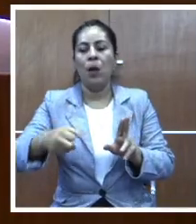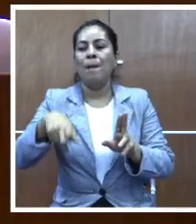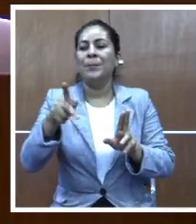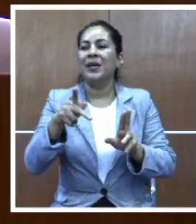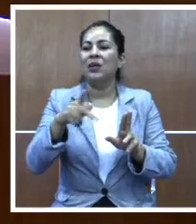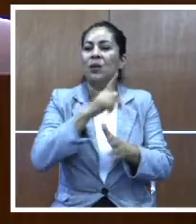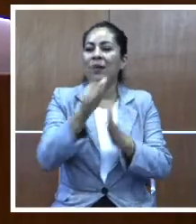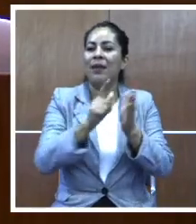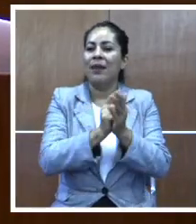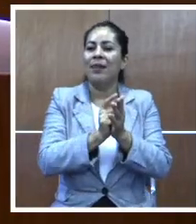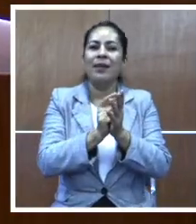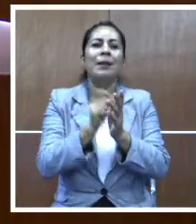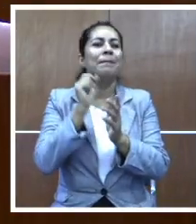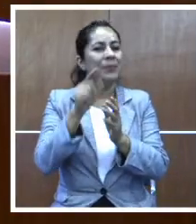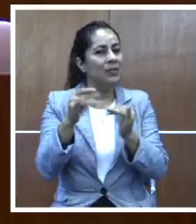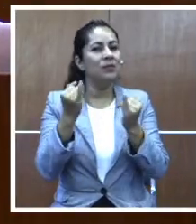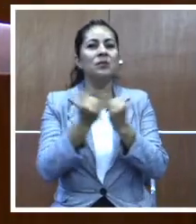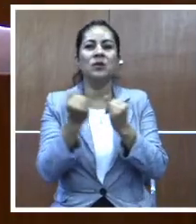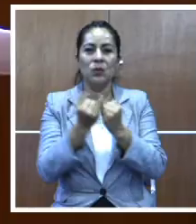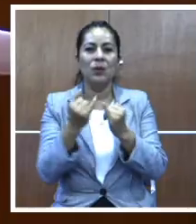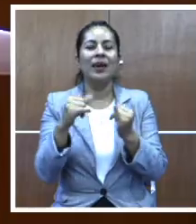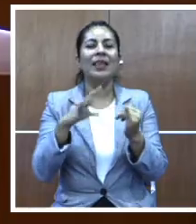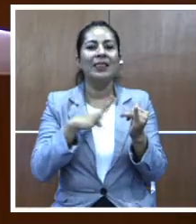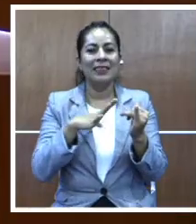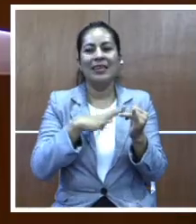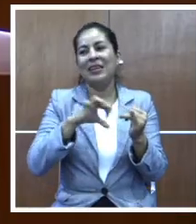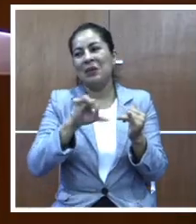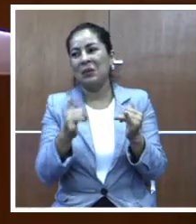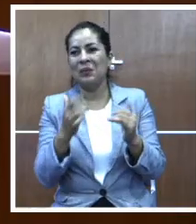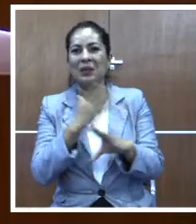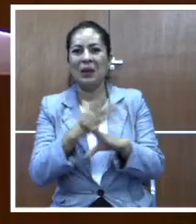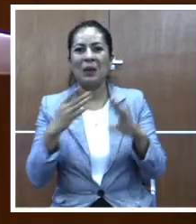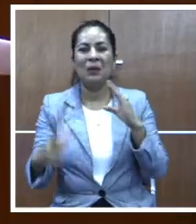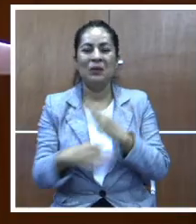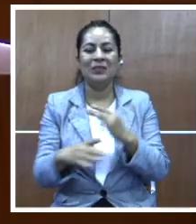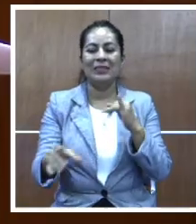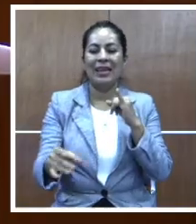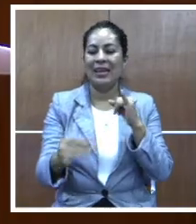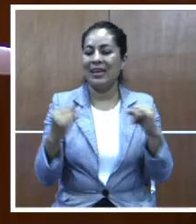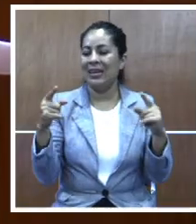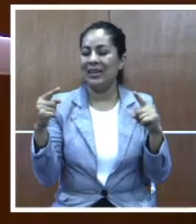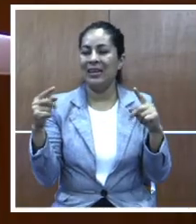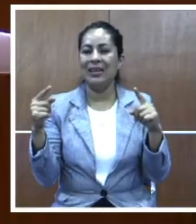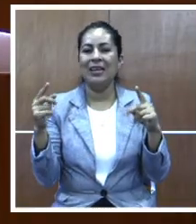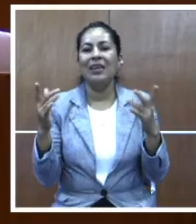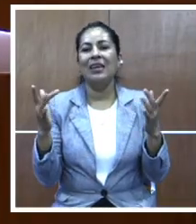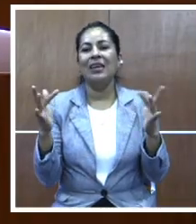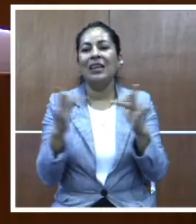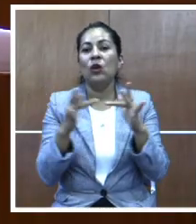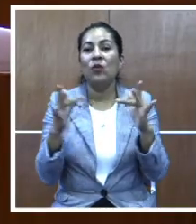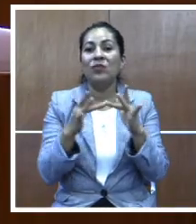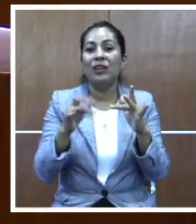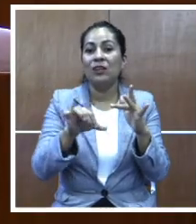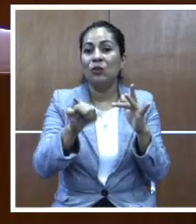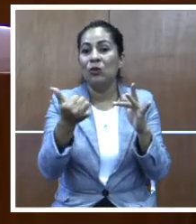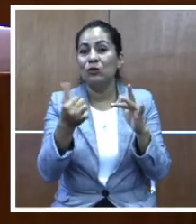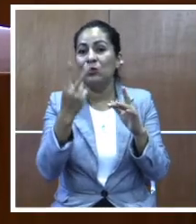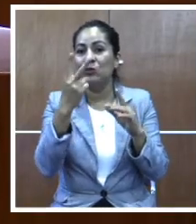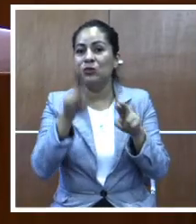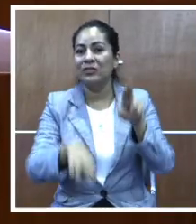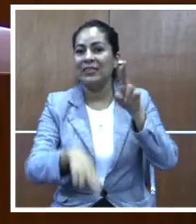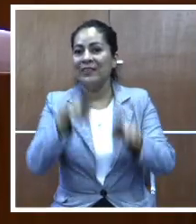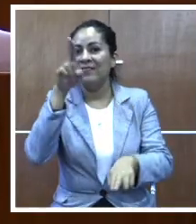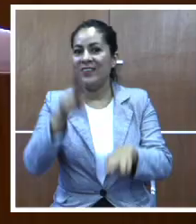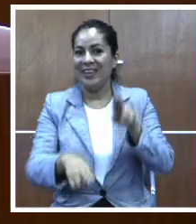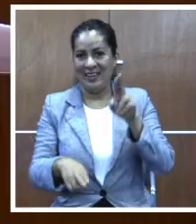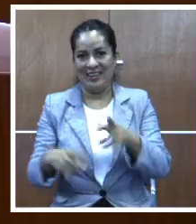soberanía legislativa también tiene otra dimensión, la relación con los otros poderes del Estado y con los distintos